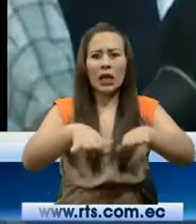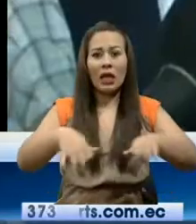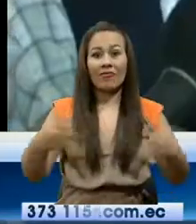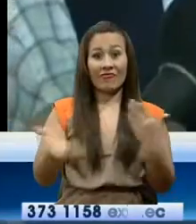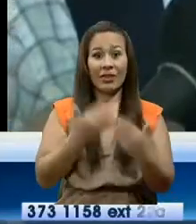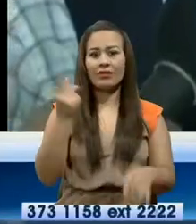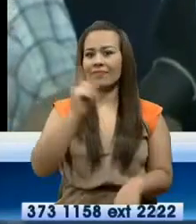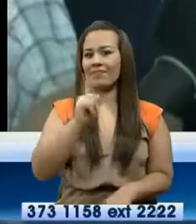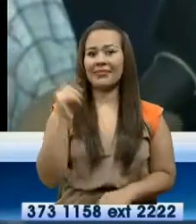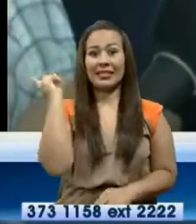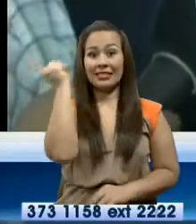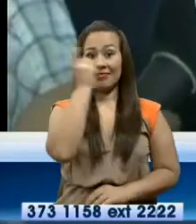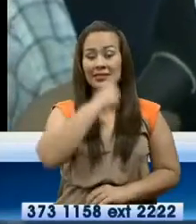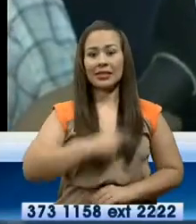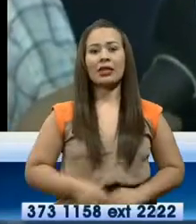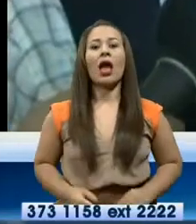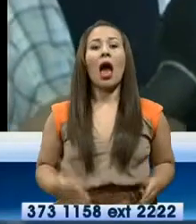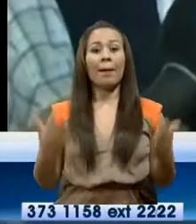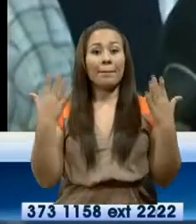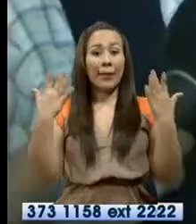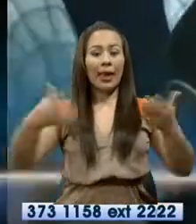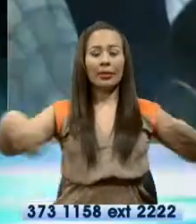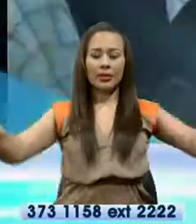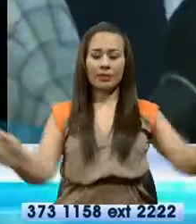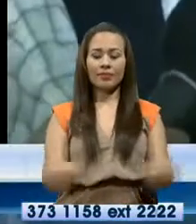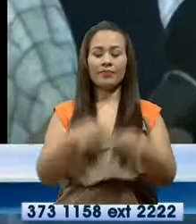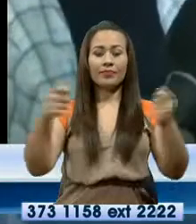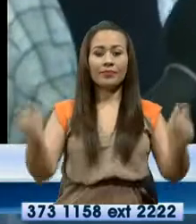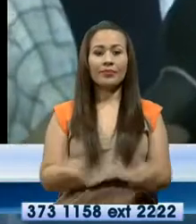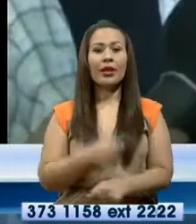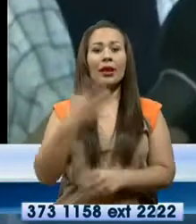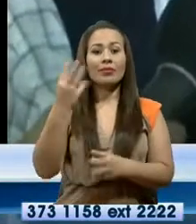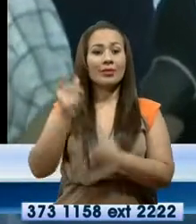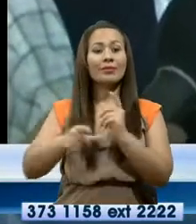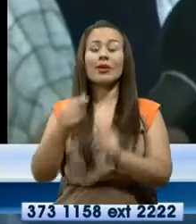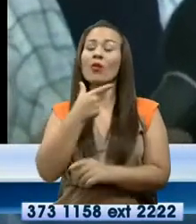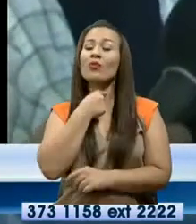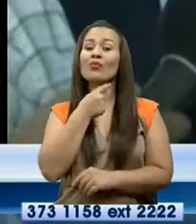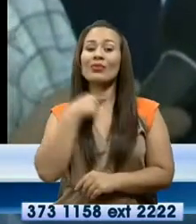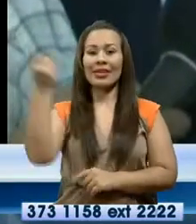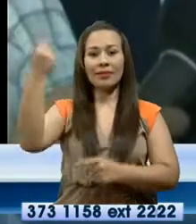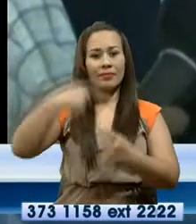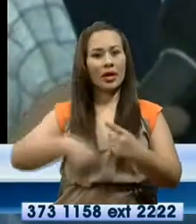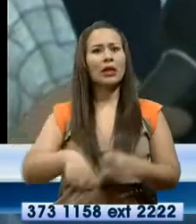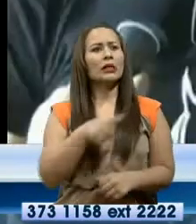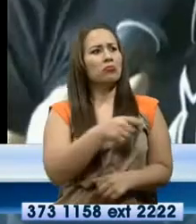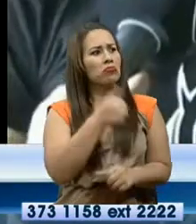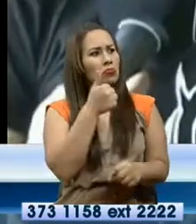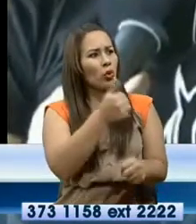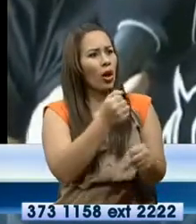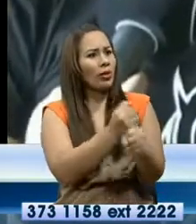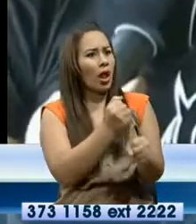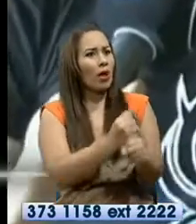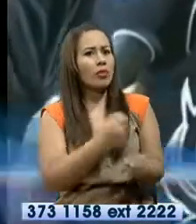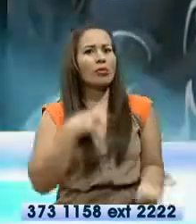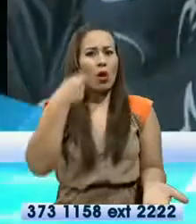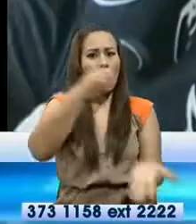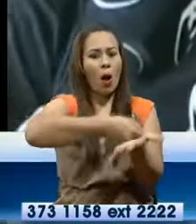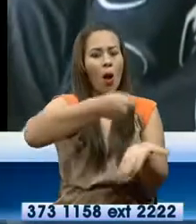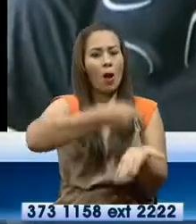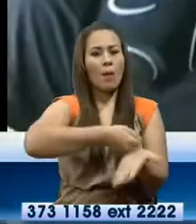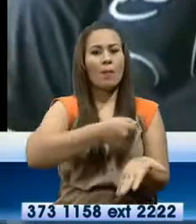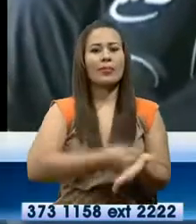Son hechos a mano y la gente que aprecia me compra. Hay mucha gente que sí aprecia. Claro, todo aquí